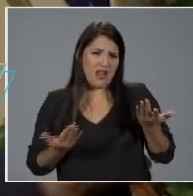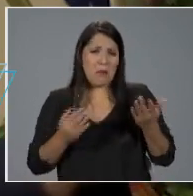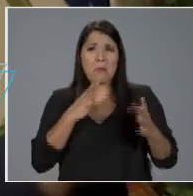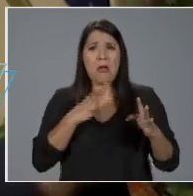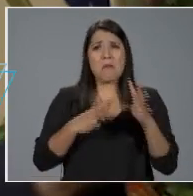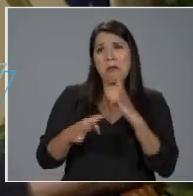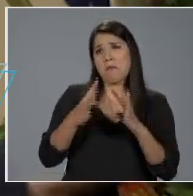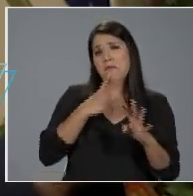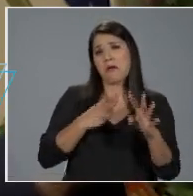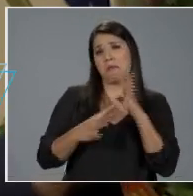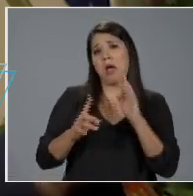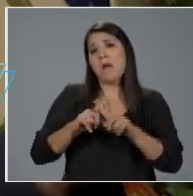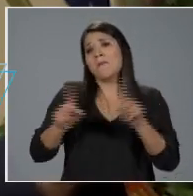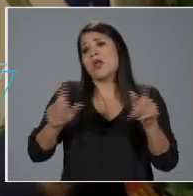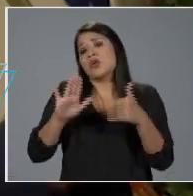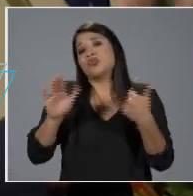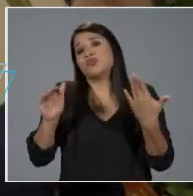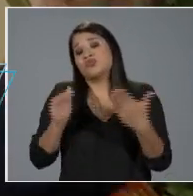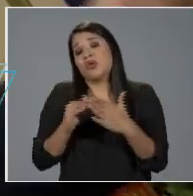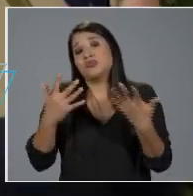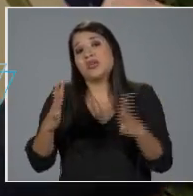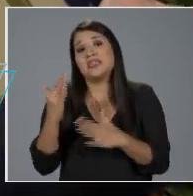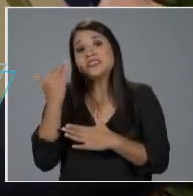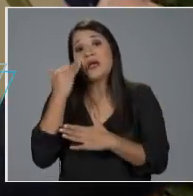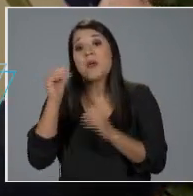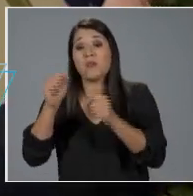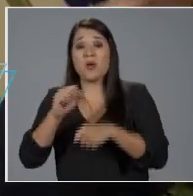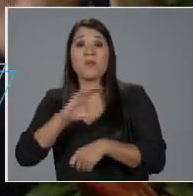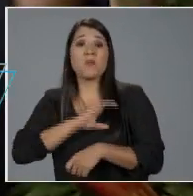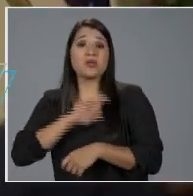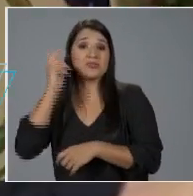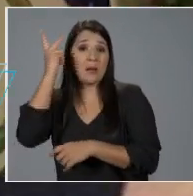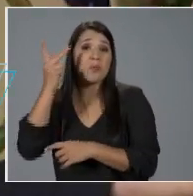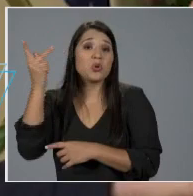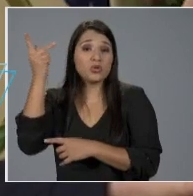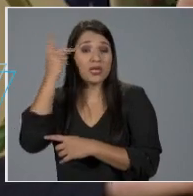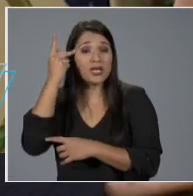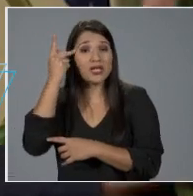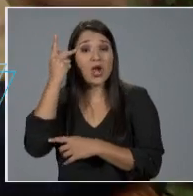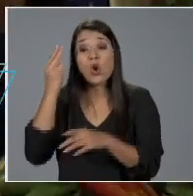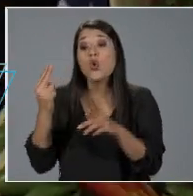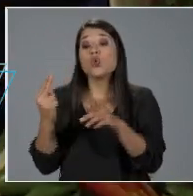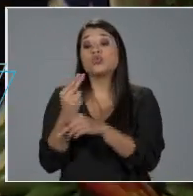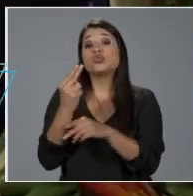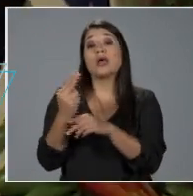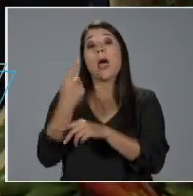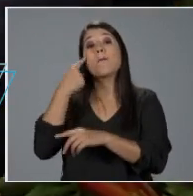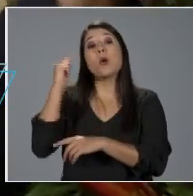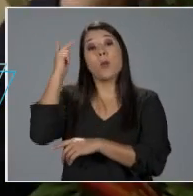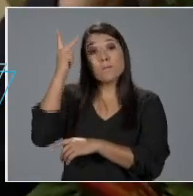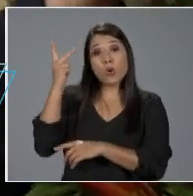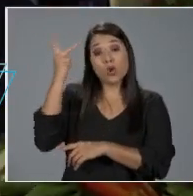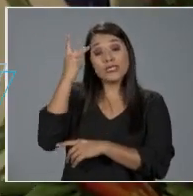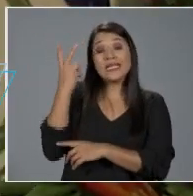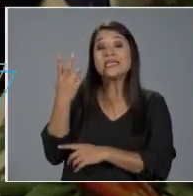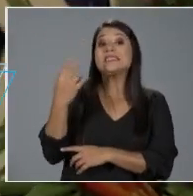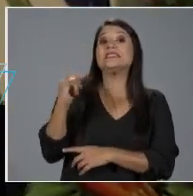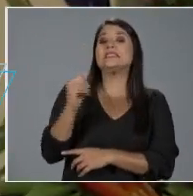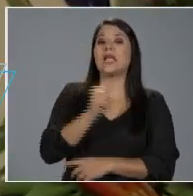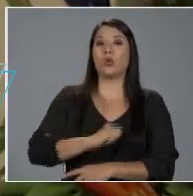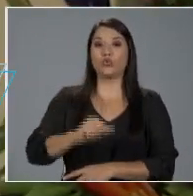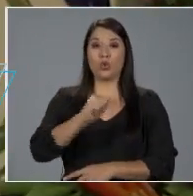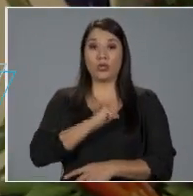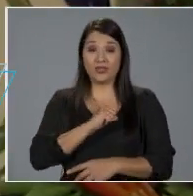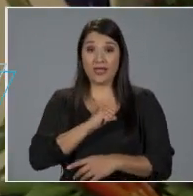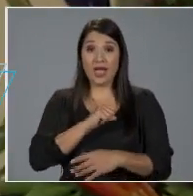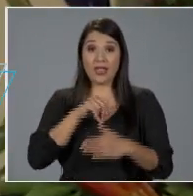todos sabemos que esa podría ser una policía política utilizada políticamente si la autoridad del